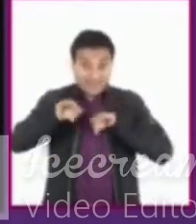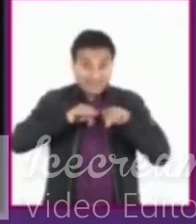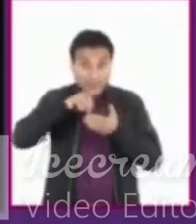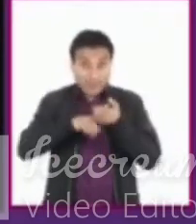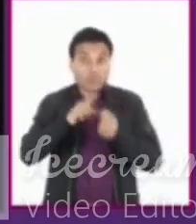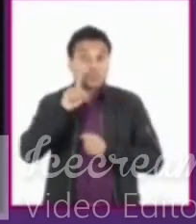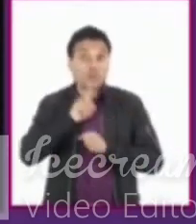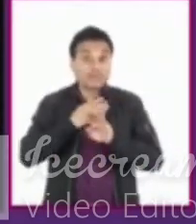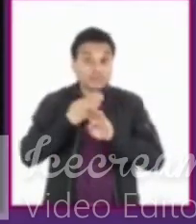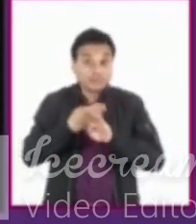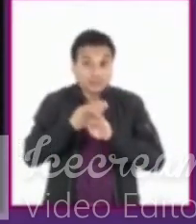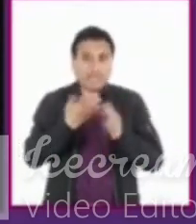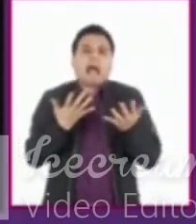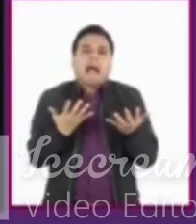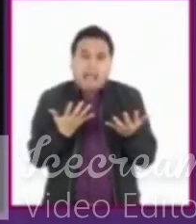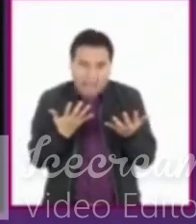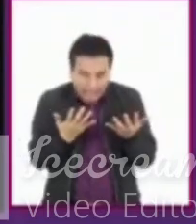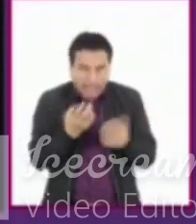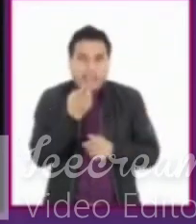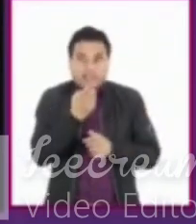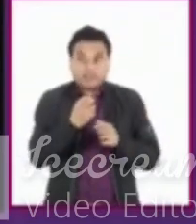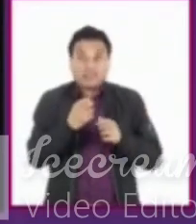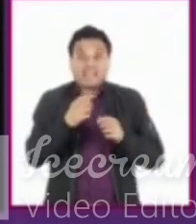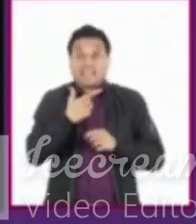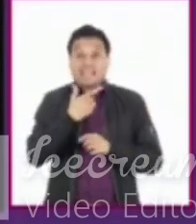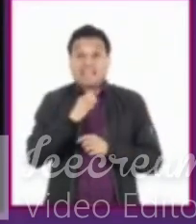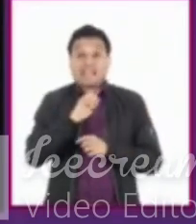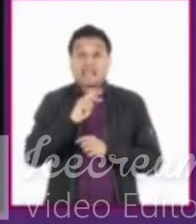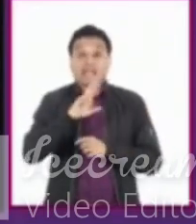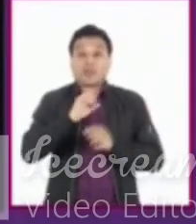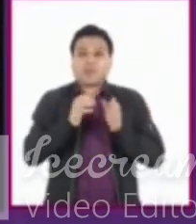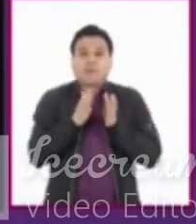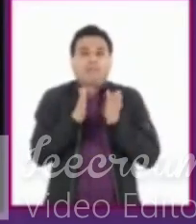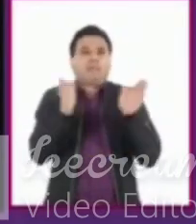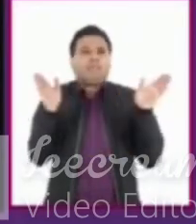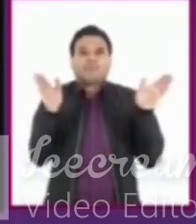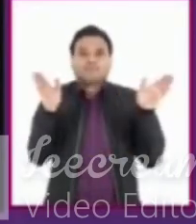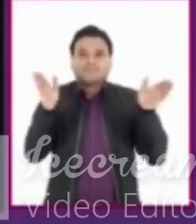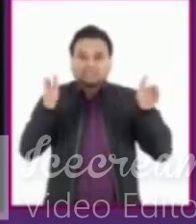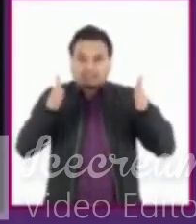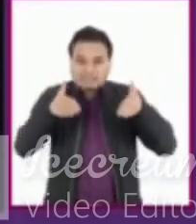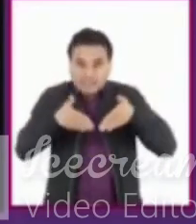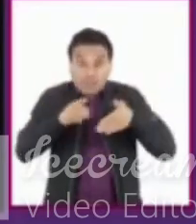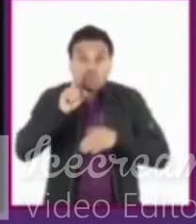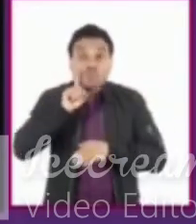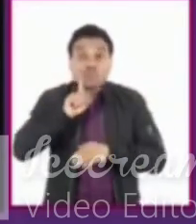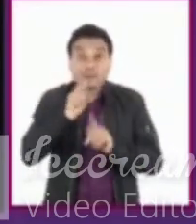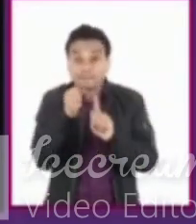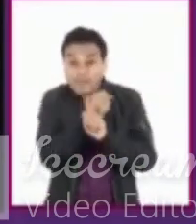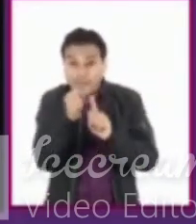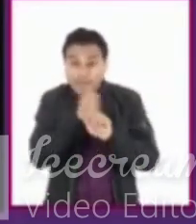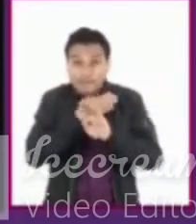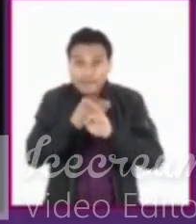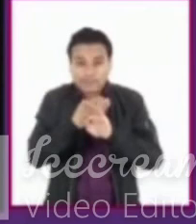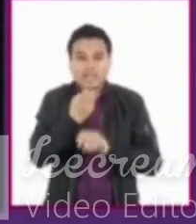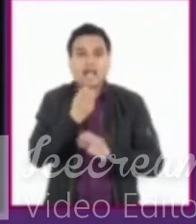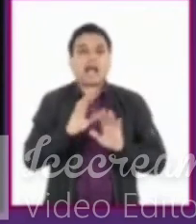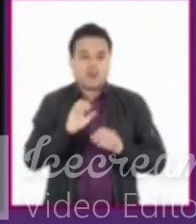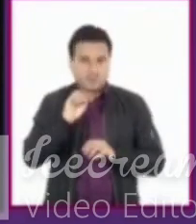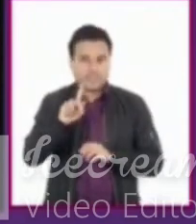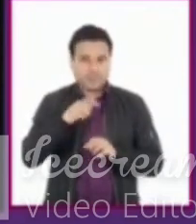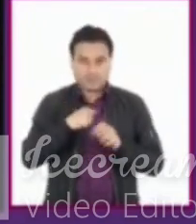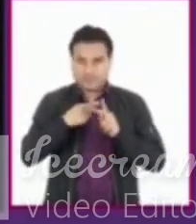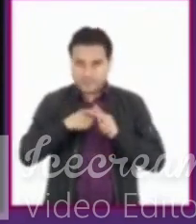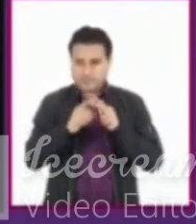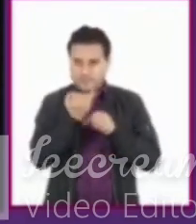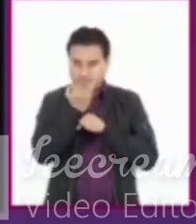entonces bueno, yo ahí ya estoy restringiendo y ya voy a seleccionar aquella bibliografía, aquellos